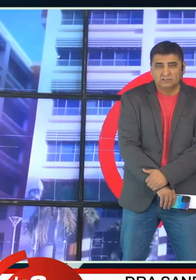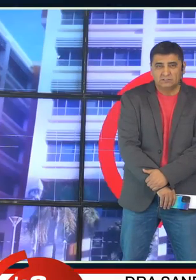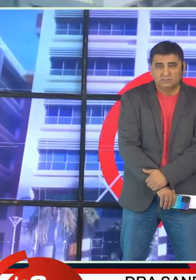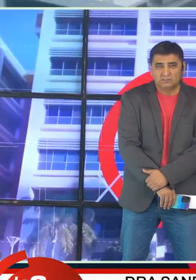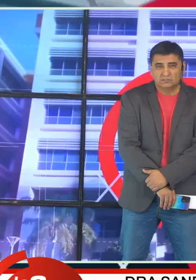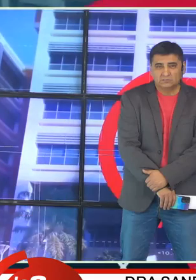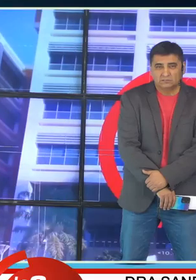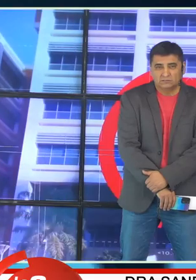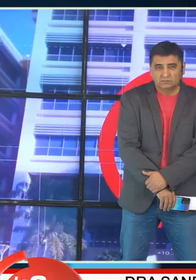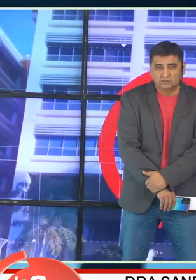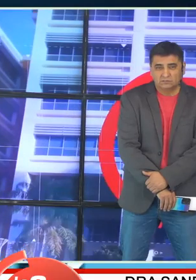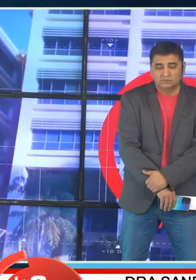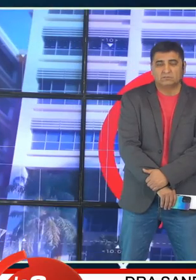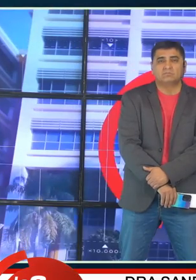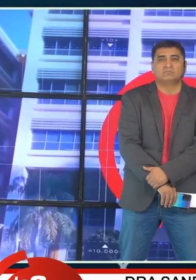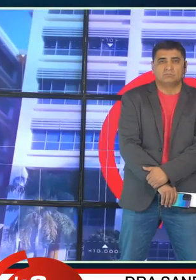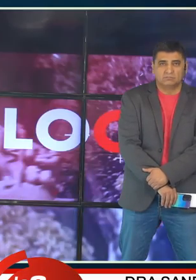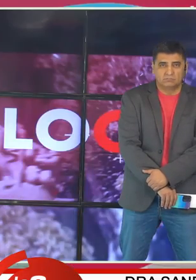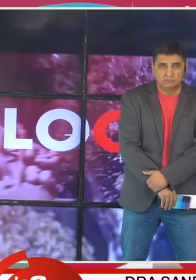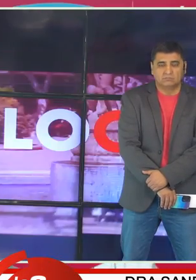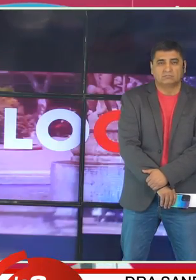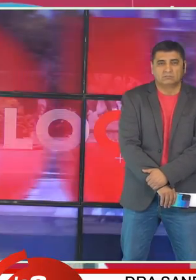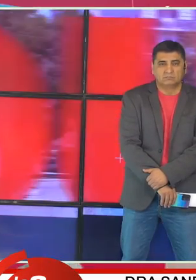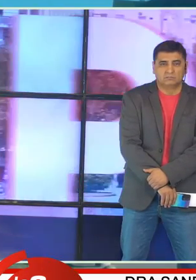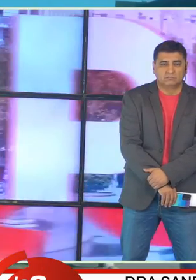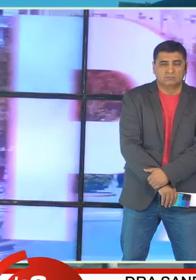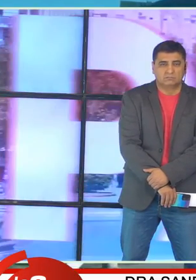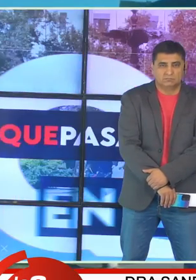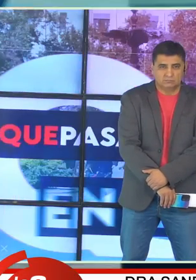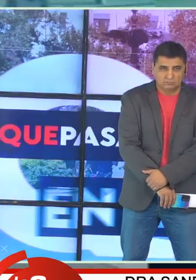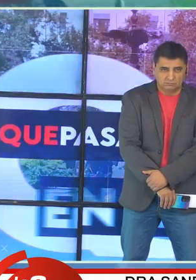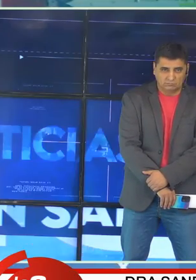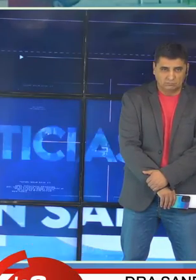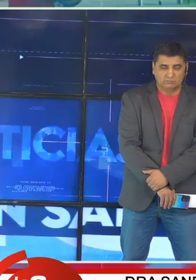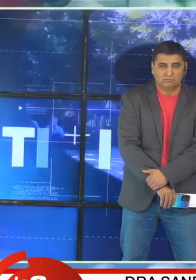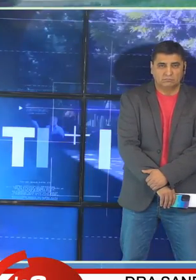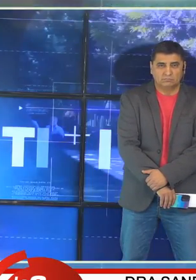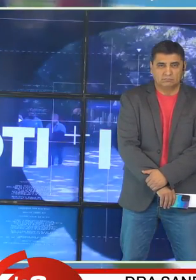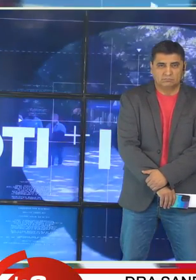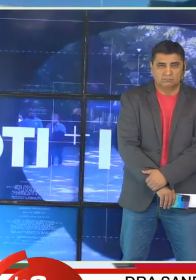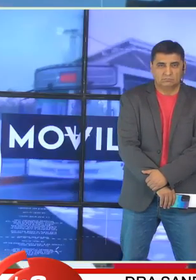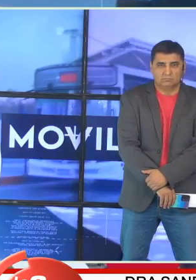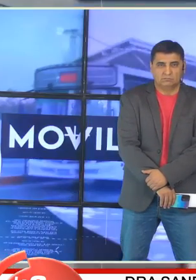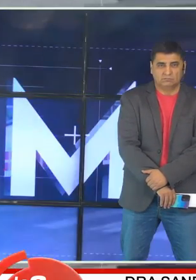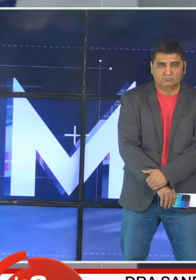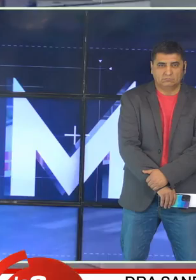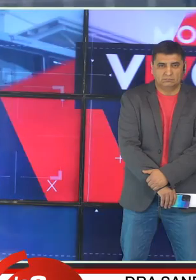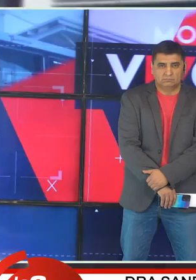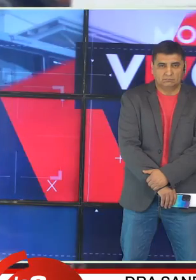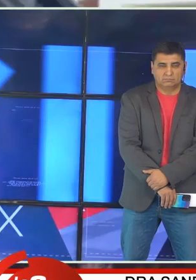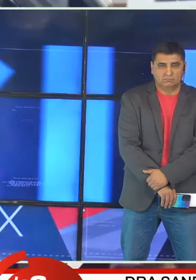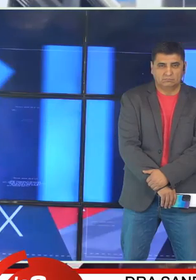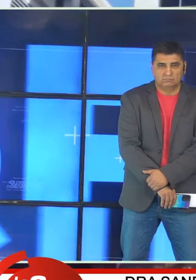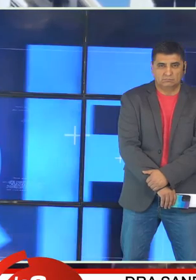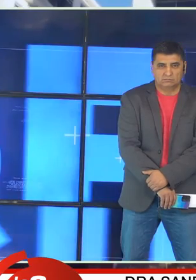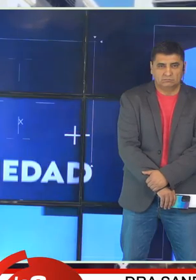Justamente porque somos la única provincia que tenemos la provisión de esos parches de detección precoz, que, bueno, como usted dijo